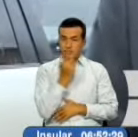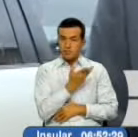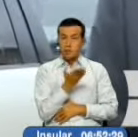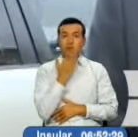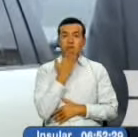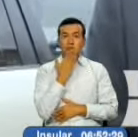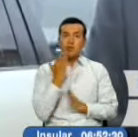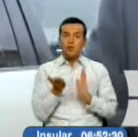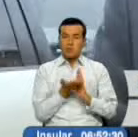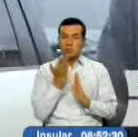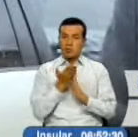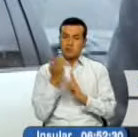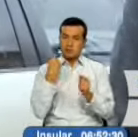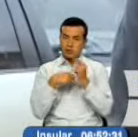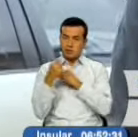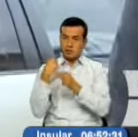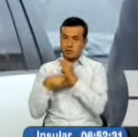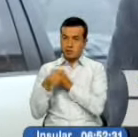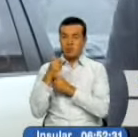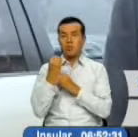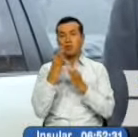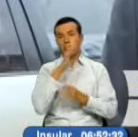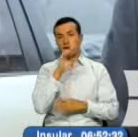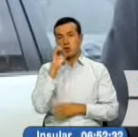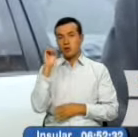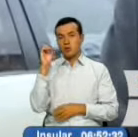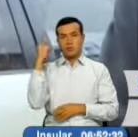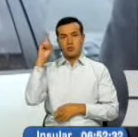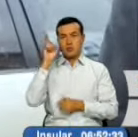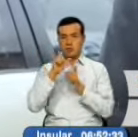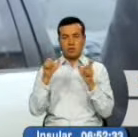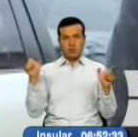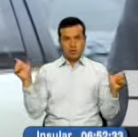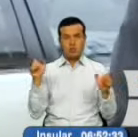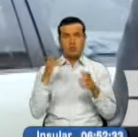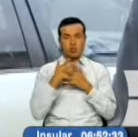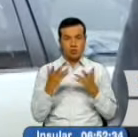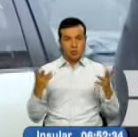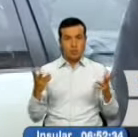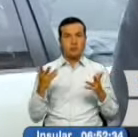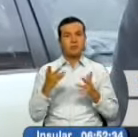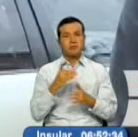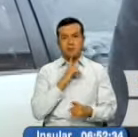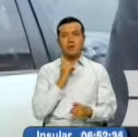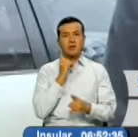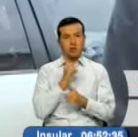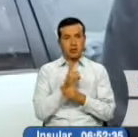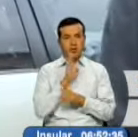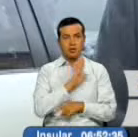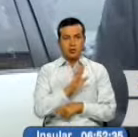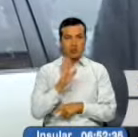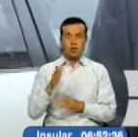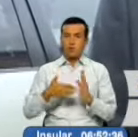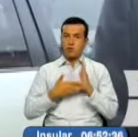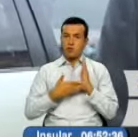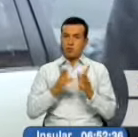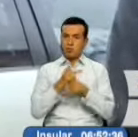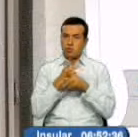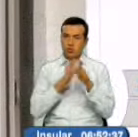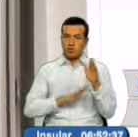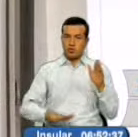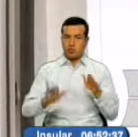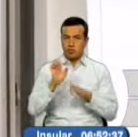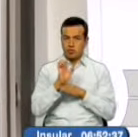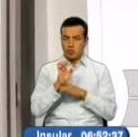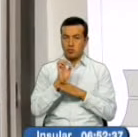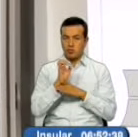lograr incrementar nuestras exportaciones. Es un mercado de 500 millones de personas, es un mercado que aprecia el modelo de producción ecuatoriana.